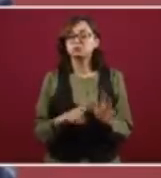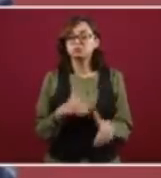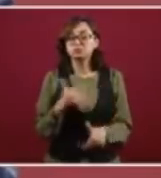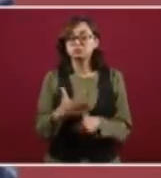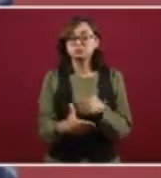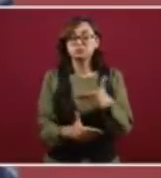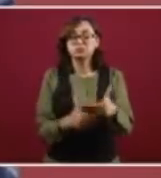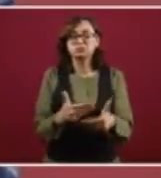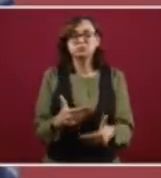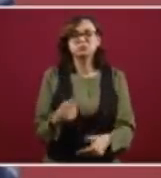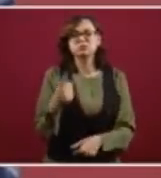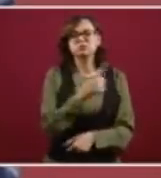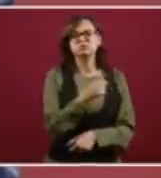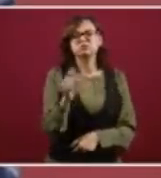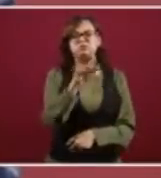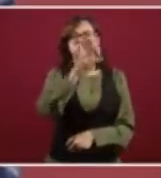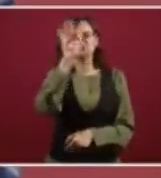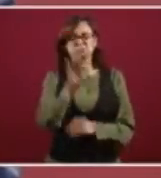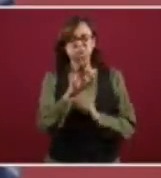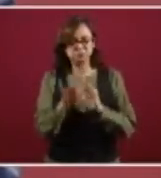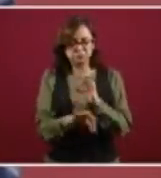al 100.